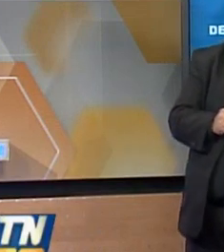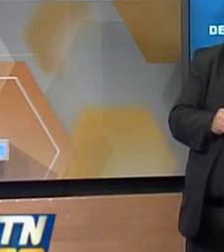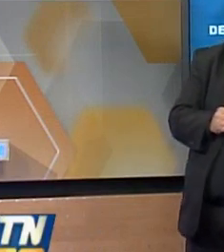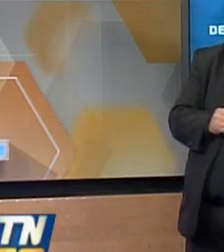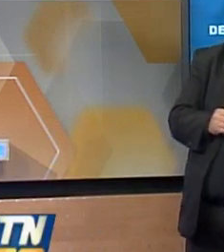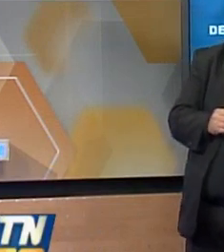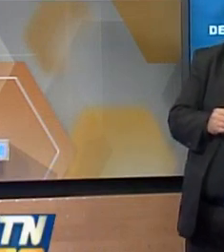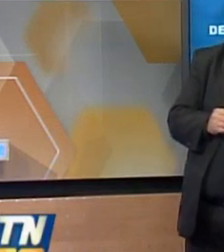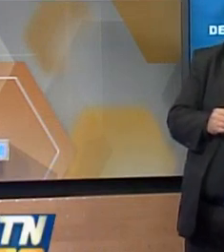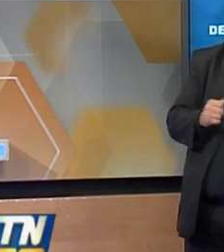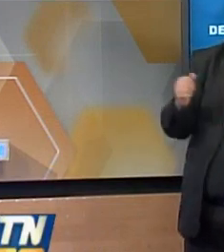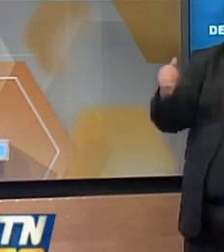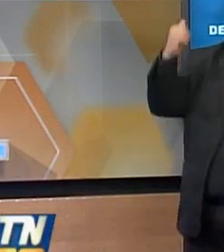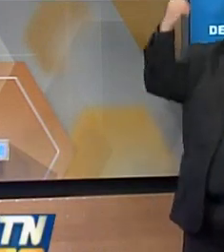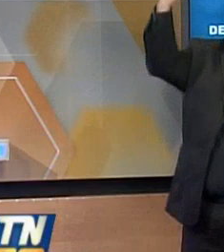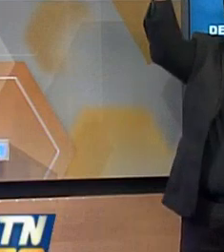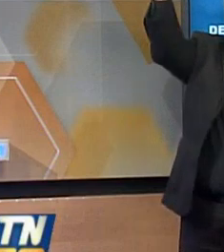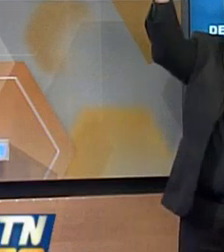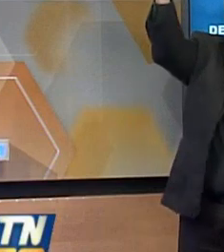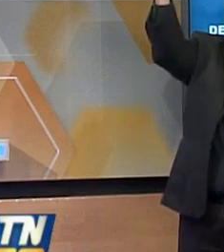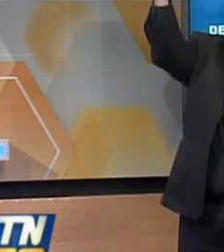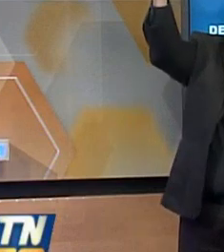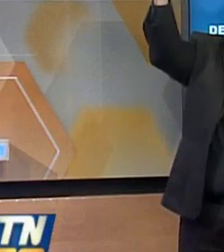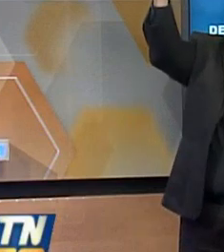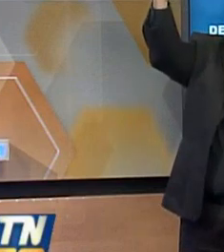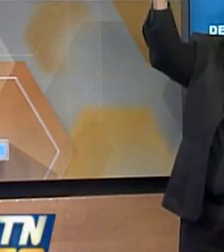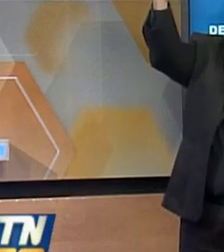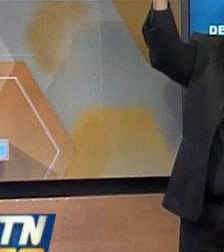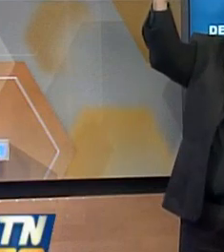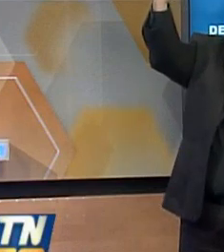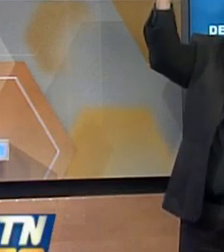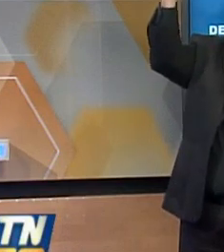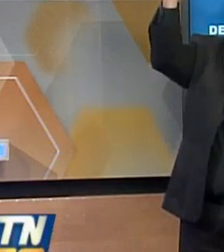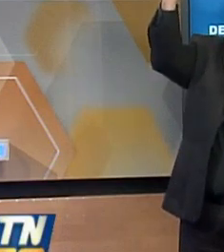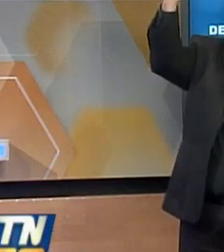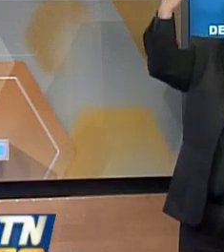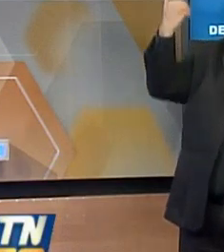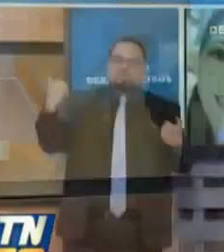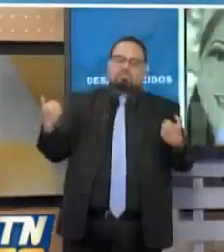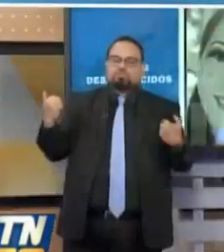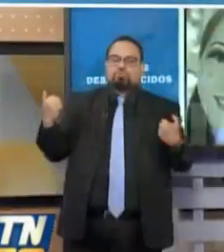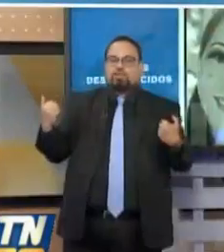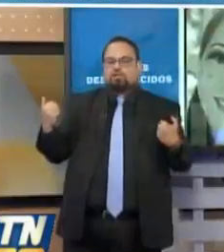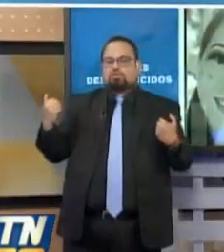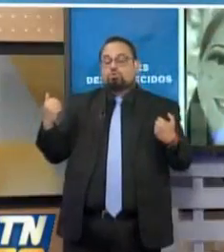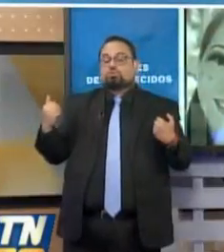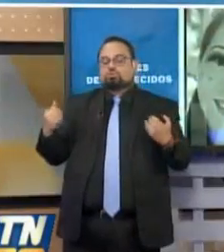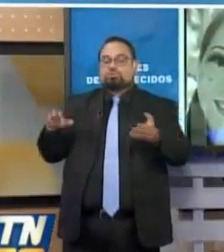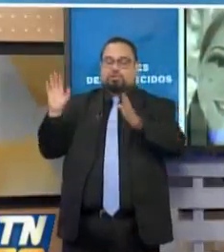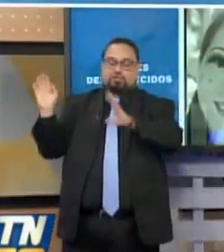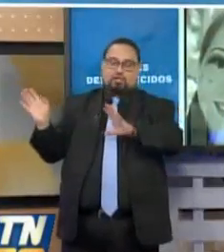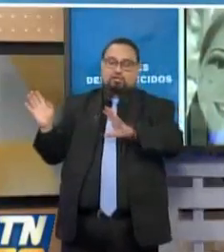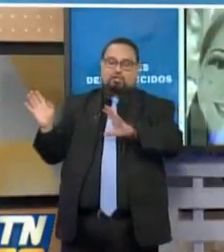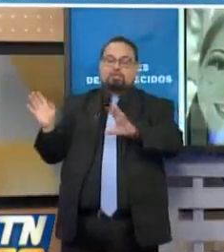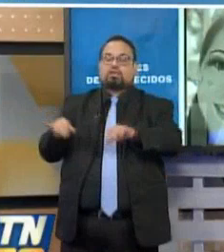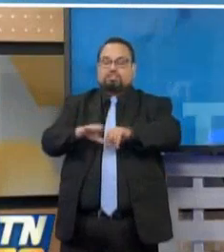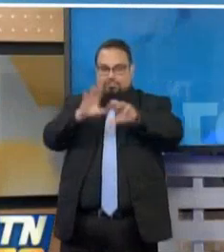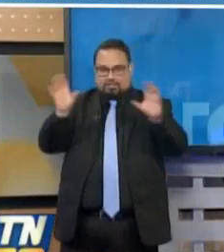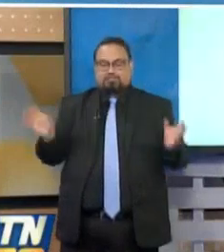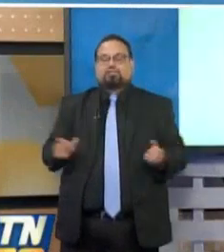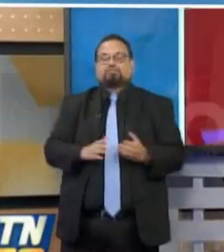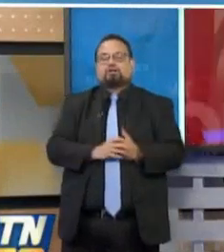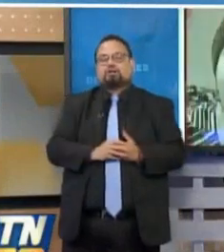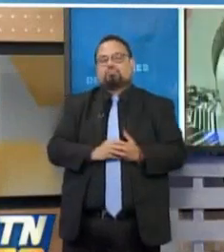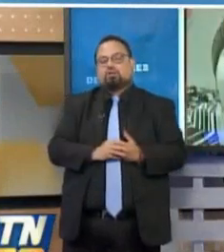Ciencias Forenses, la estadística oficial y el funcionamiento de lo que es el Sistema Nacional de Seguridad, donde su Secretaría Técnica